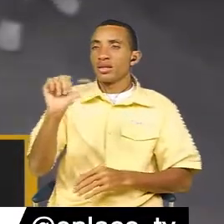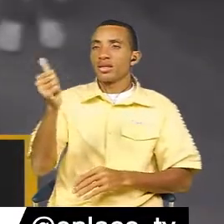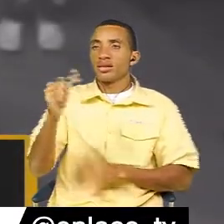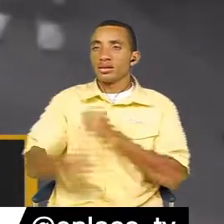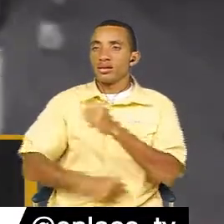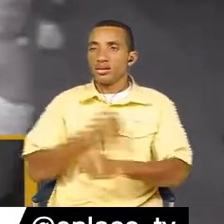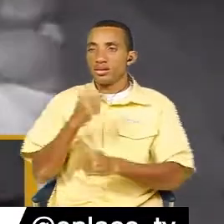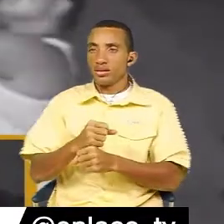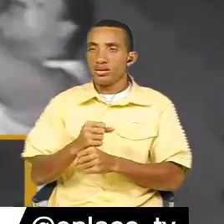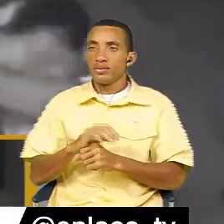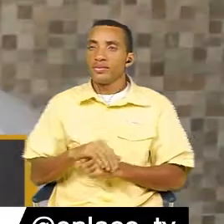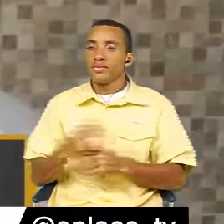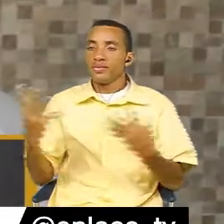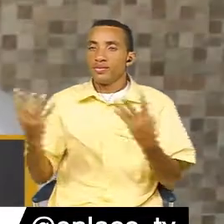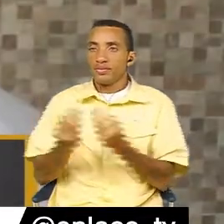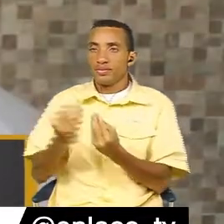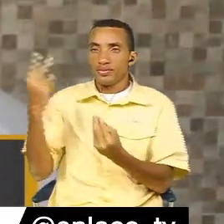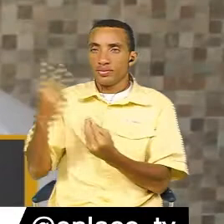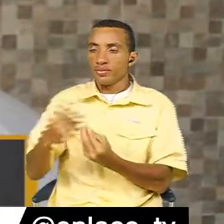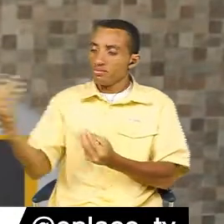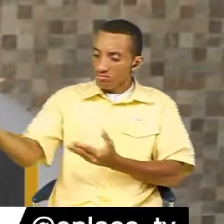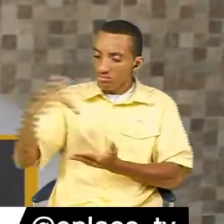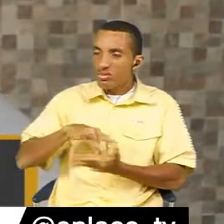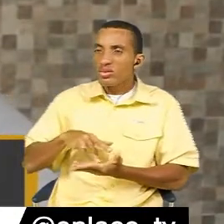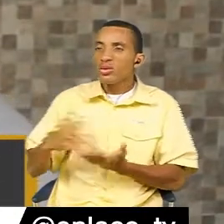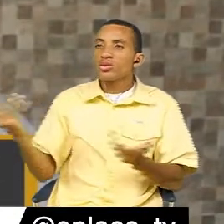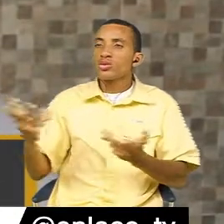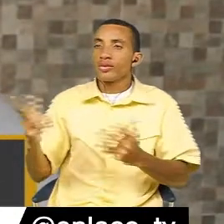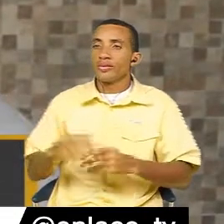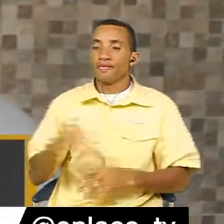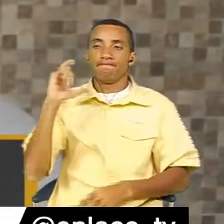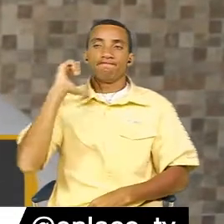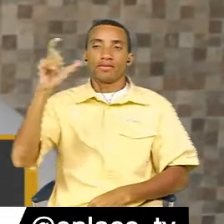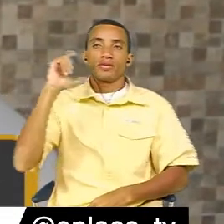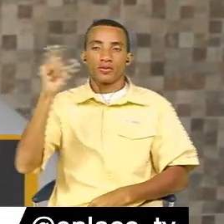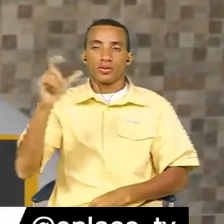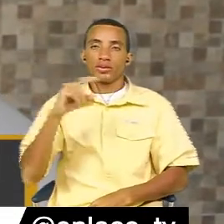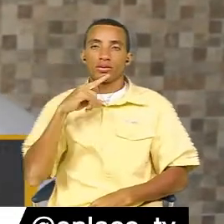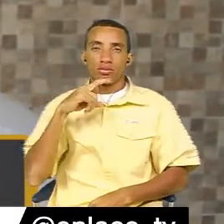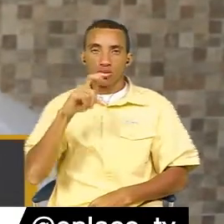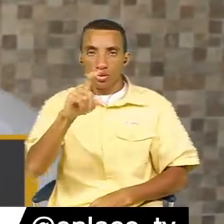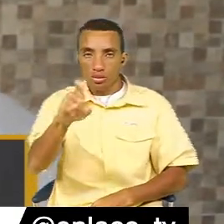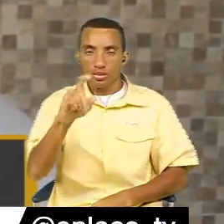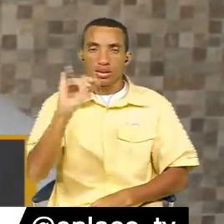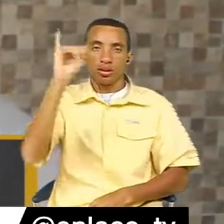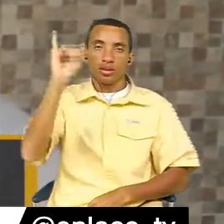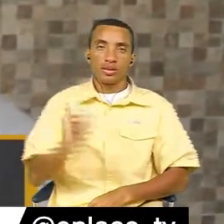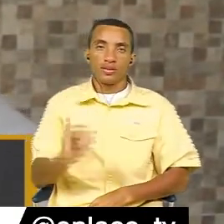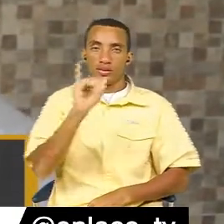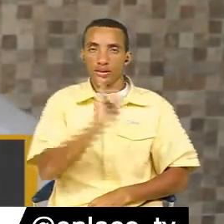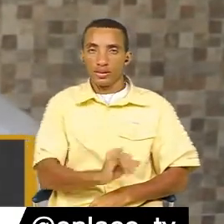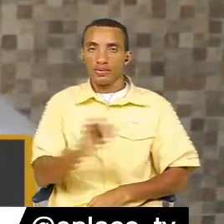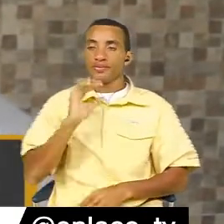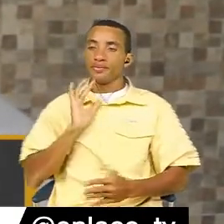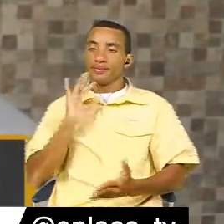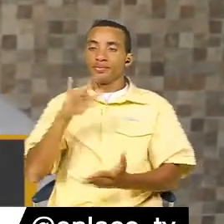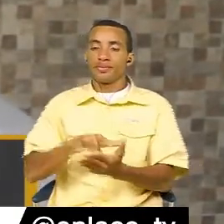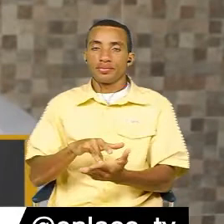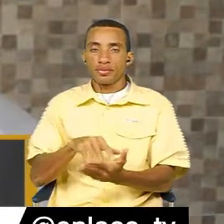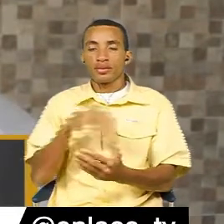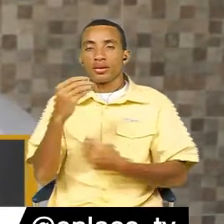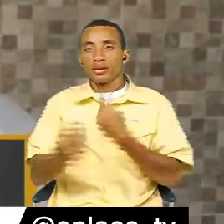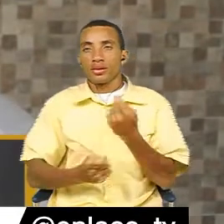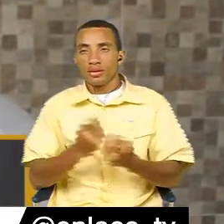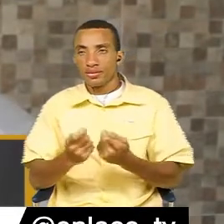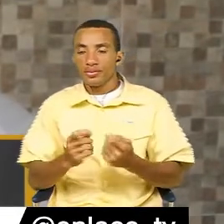Es una banda que viene de Cúcuta, de Bucaramanga, de Ibagué, que ha llegado al centro comercial, que ha llegado a las calles de